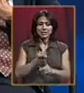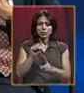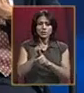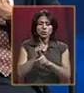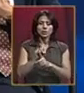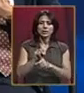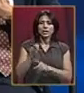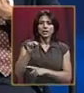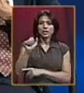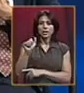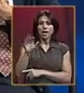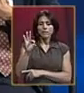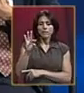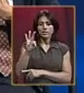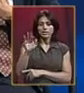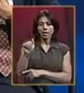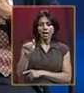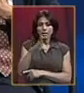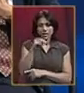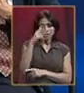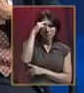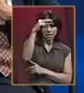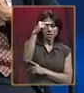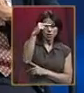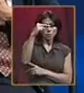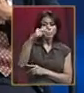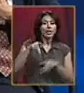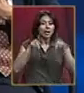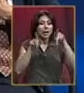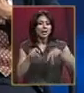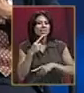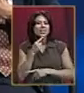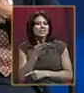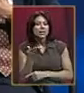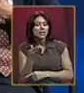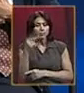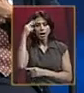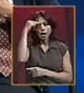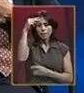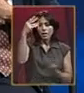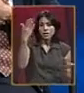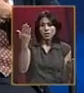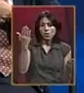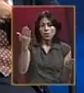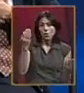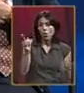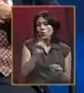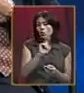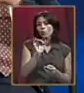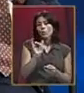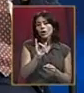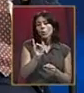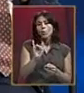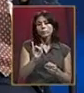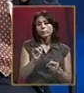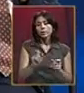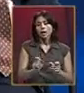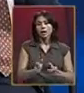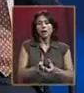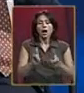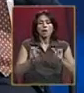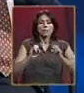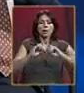y México, una de las cosas que la gente dice es que México no fue la gran maravilla el abrir